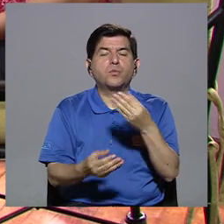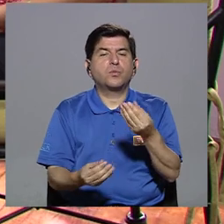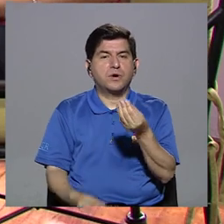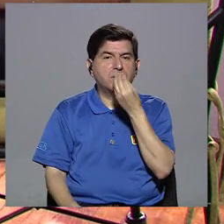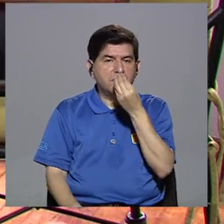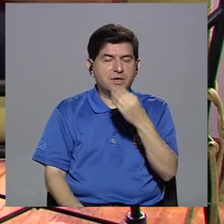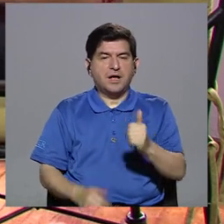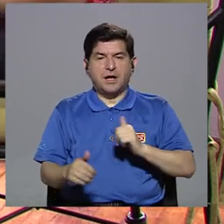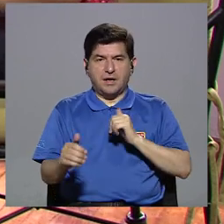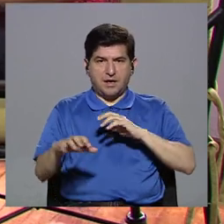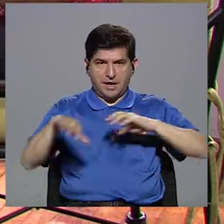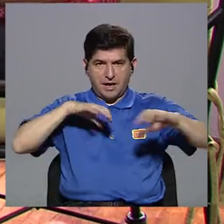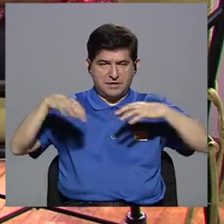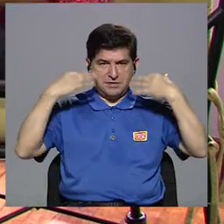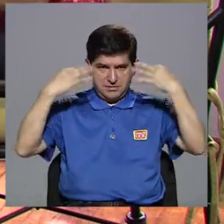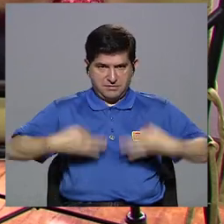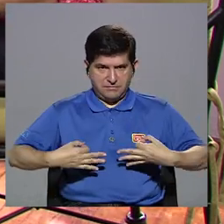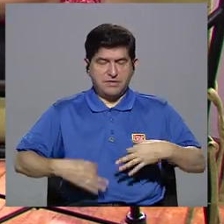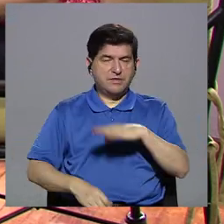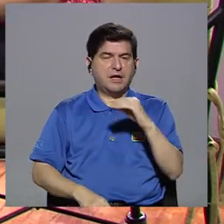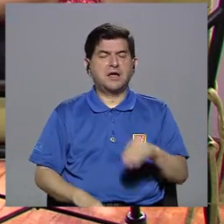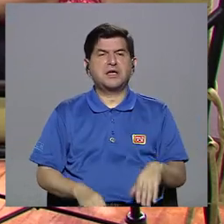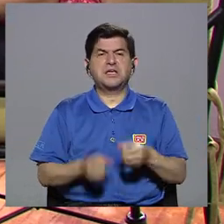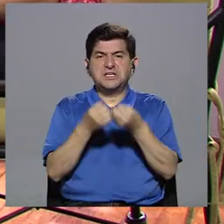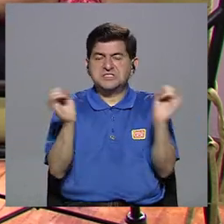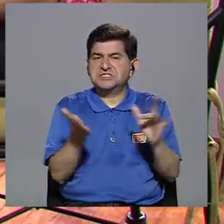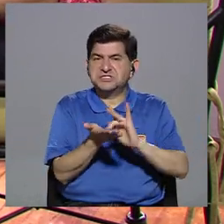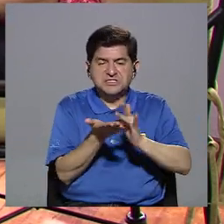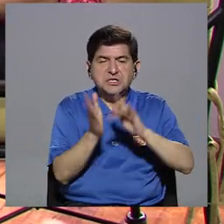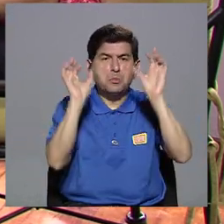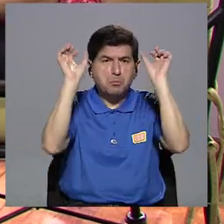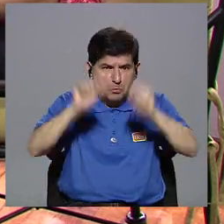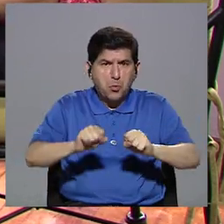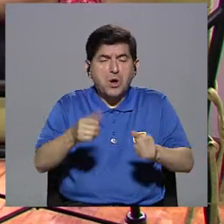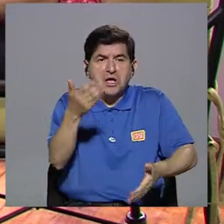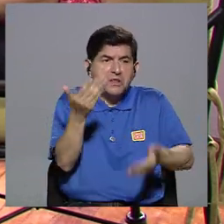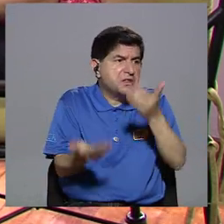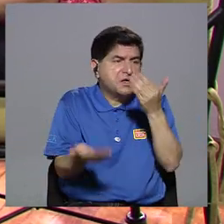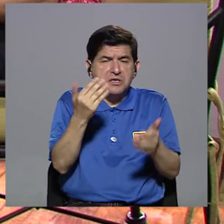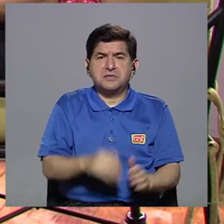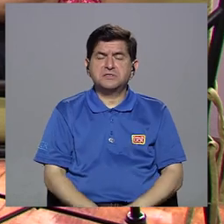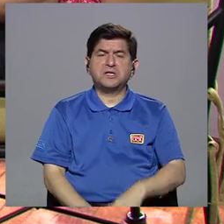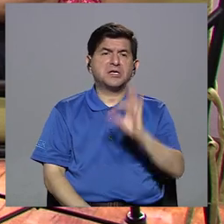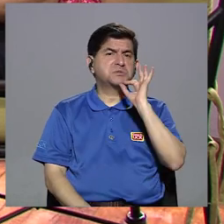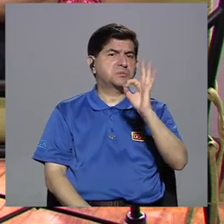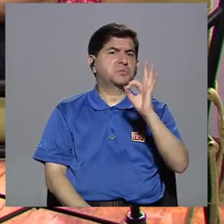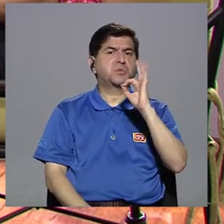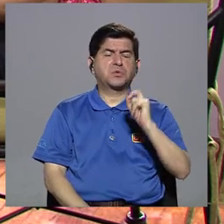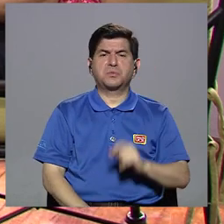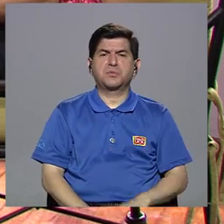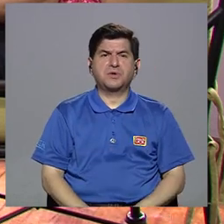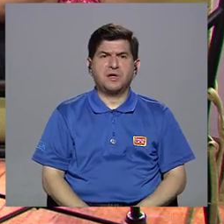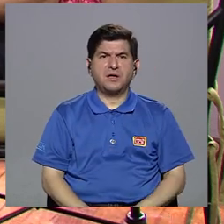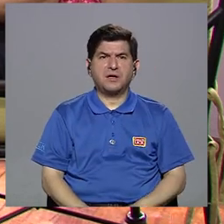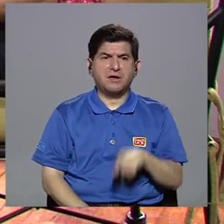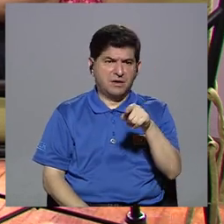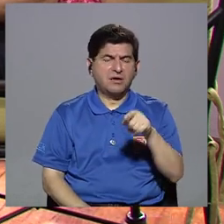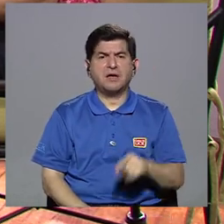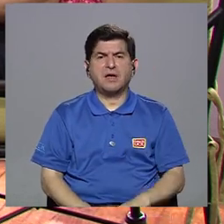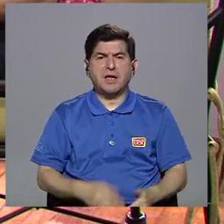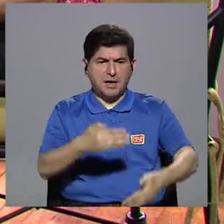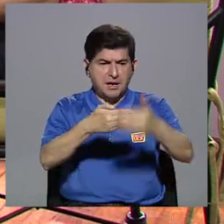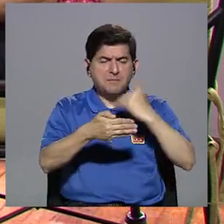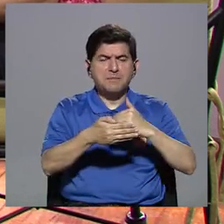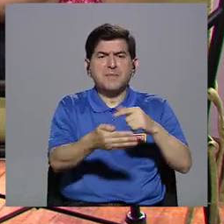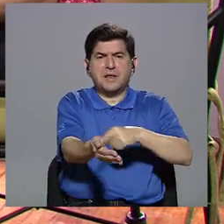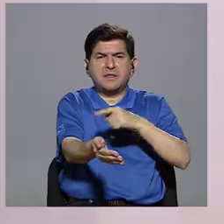nutrición y ejercicio y a veces no necesariamente con algún medicamento pueden pasar bien y en el rango de